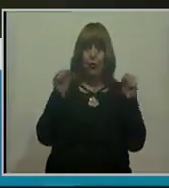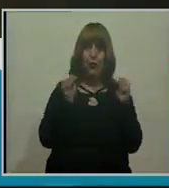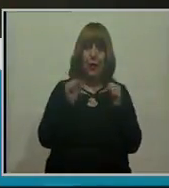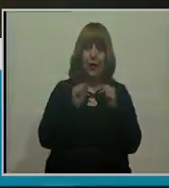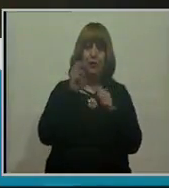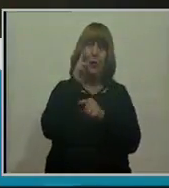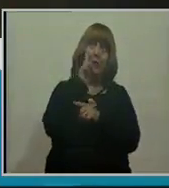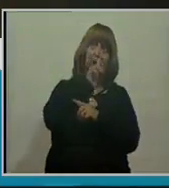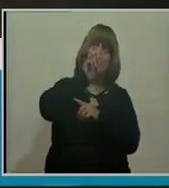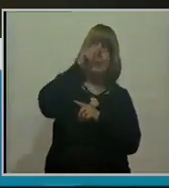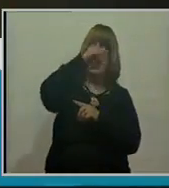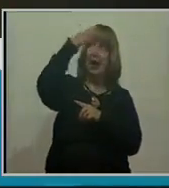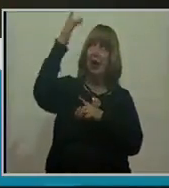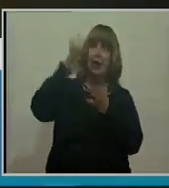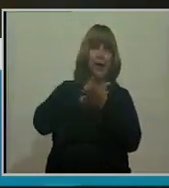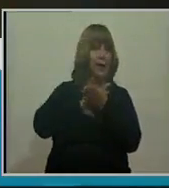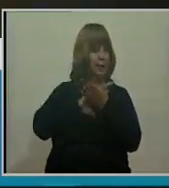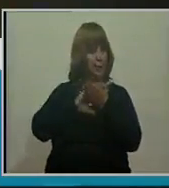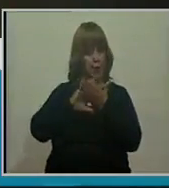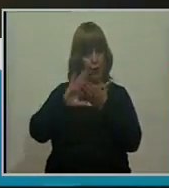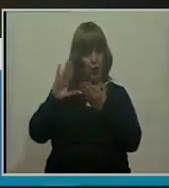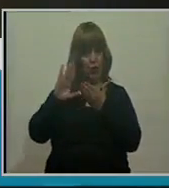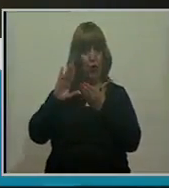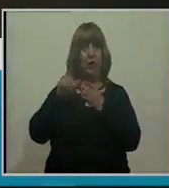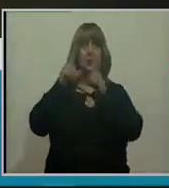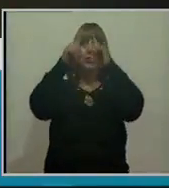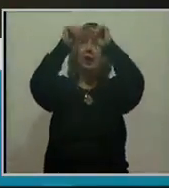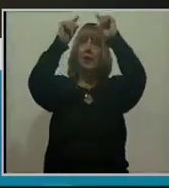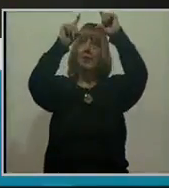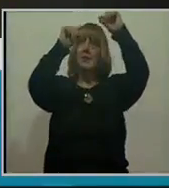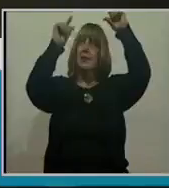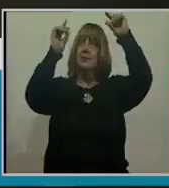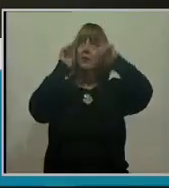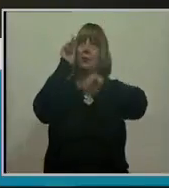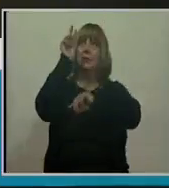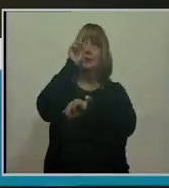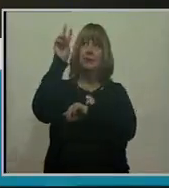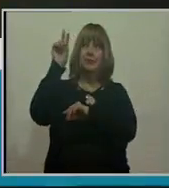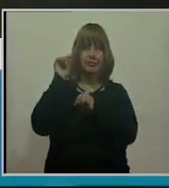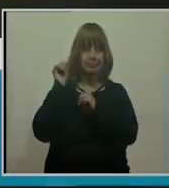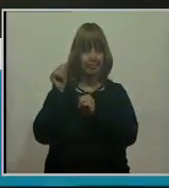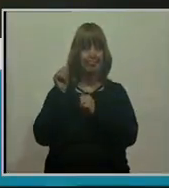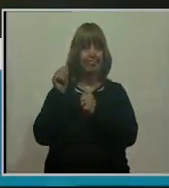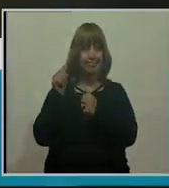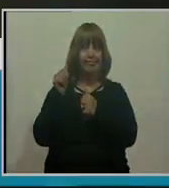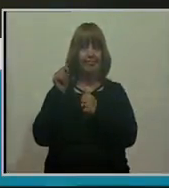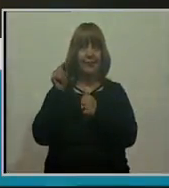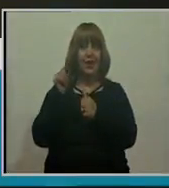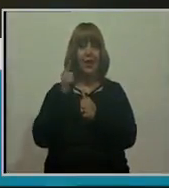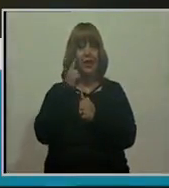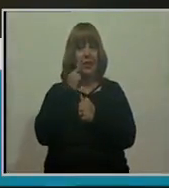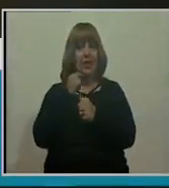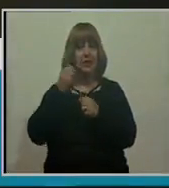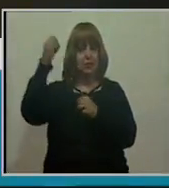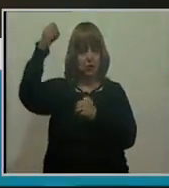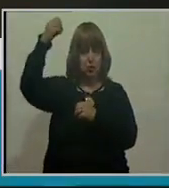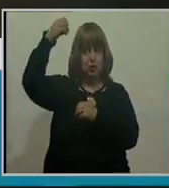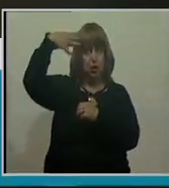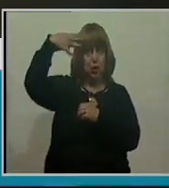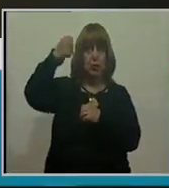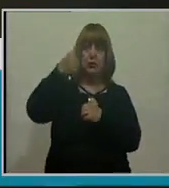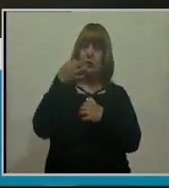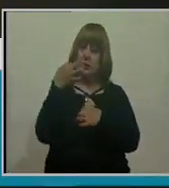cielo completamente despejado. Todavía tenemos algunas estrellas en el sector oeste, uh-huh. Así que vamos a tener, creo, una jornada de sol, que eso también